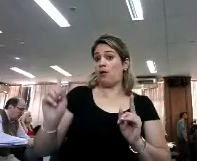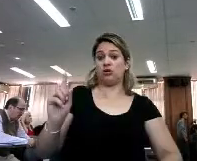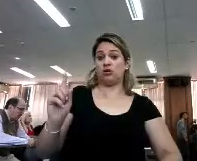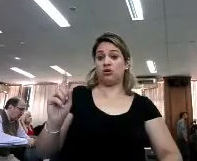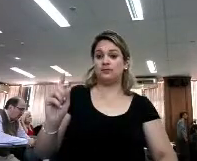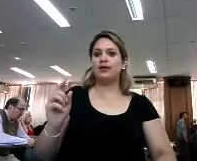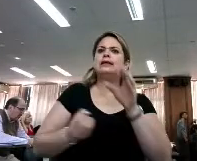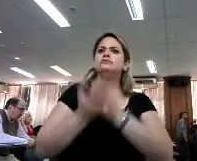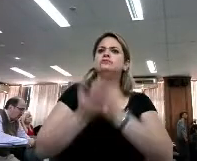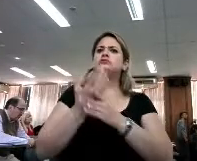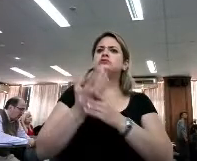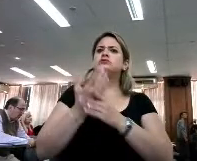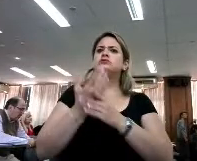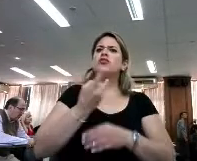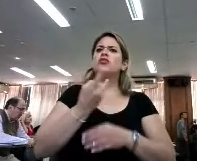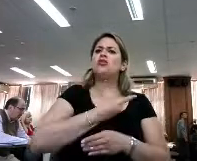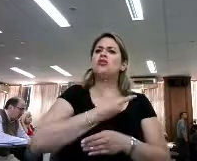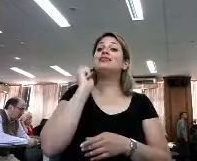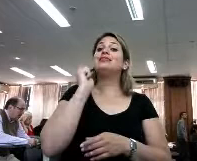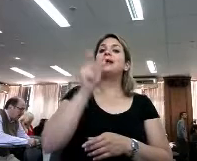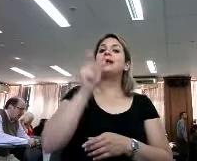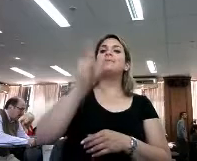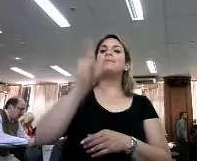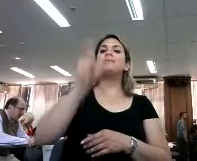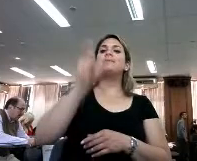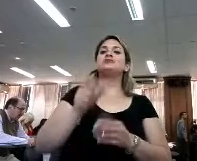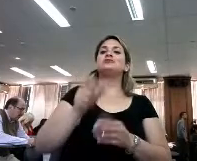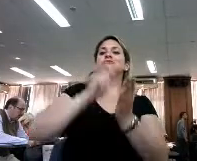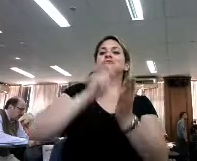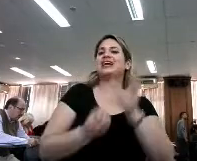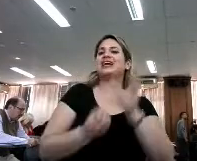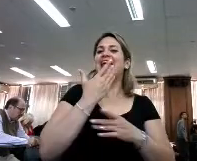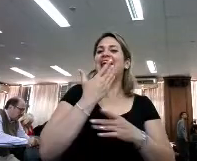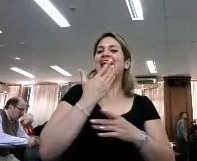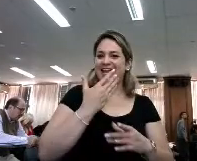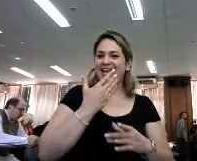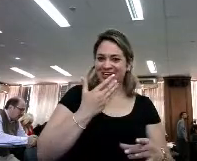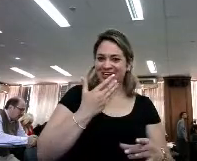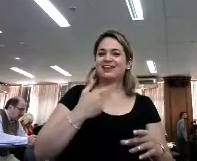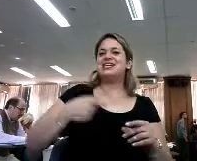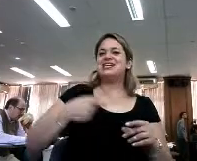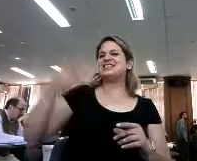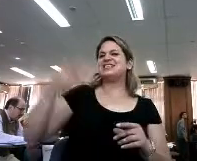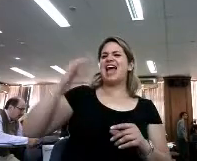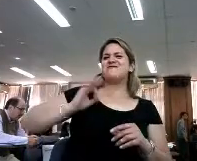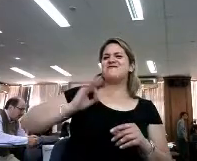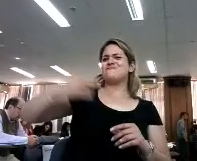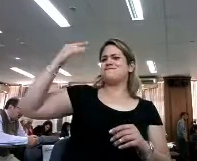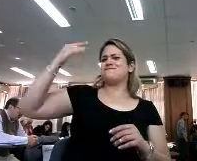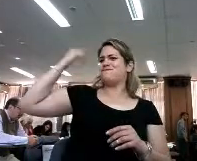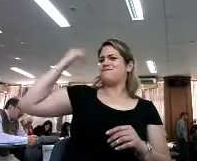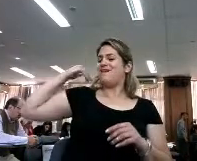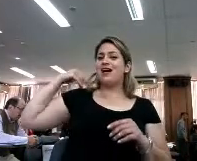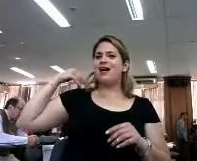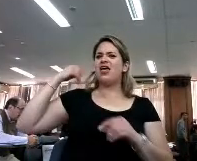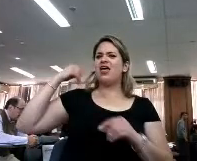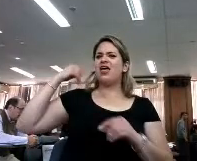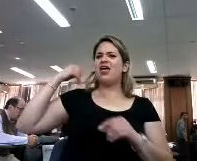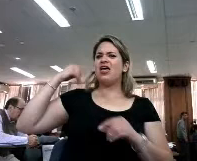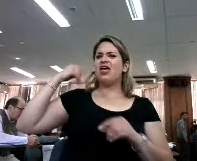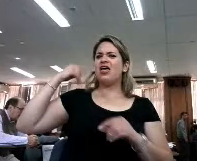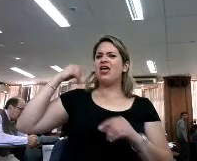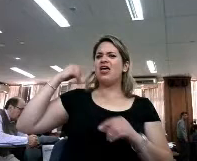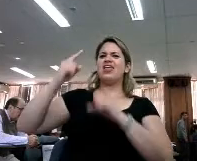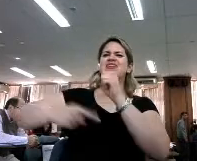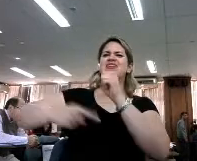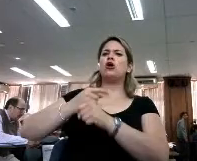nacen precisamente de los creadores, quien por allá en las últimas décadas del siglo antepasado,